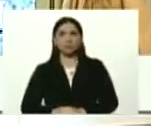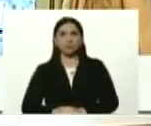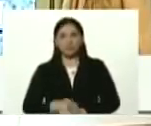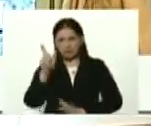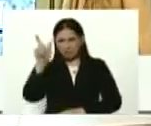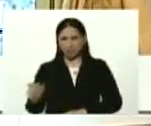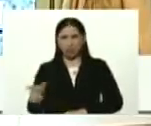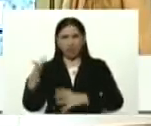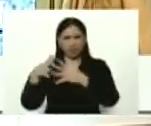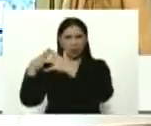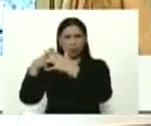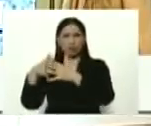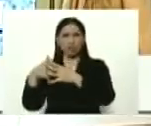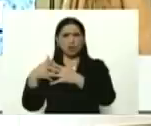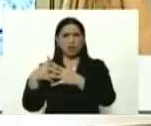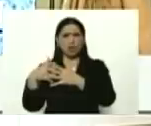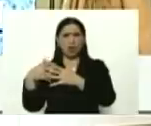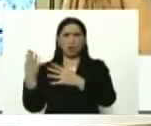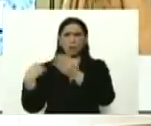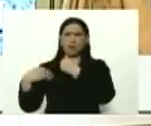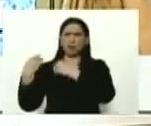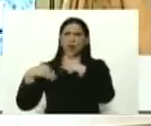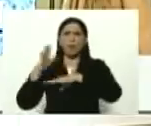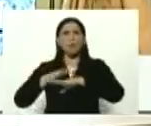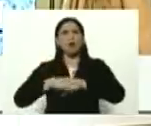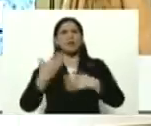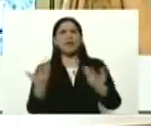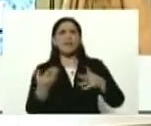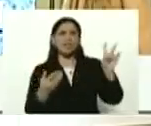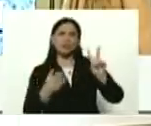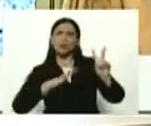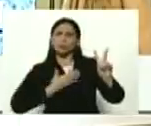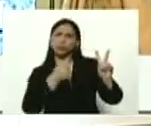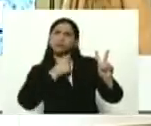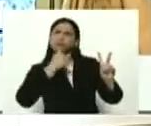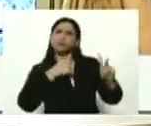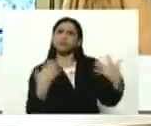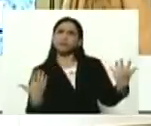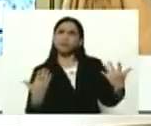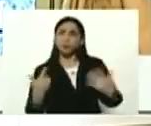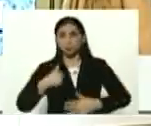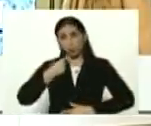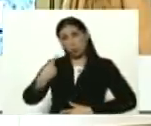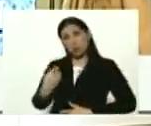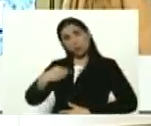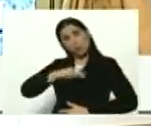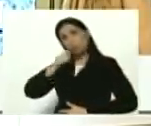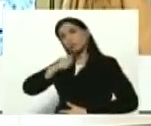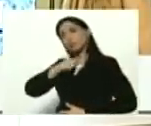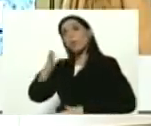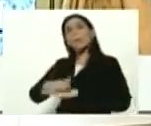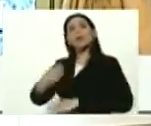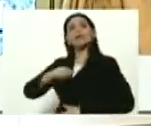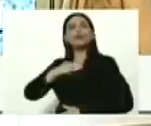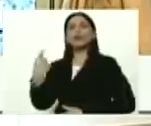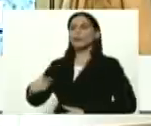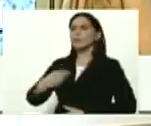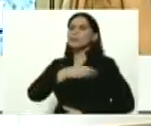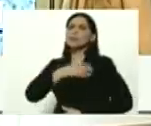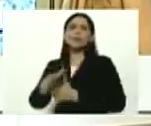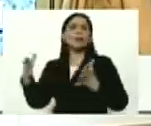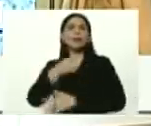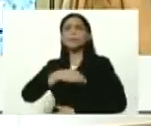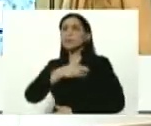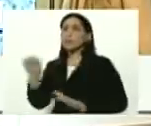alguien de Estados Unidos me preguntaba recientemente, ¿por qué Venezuela ha podido resistir? Y yo le dije, hemos resistido porque tenemos las misiones y